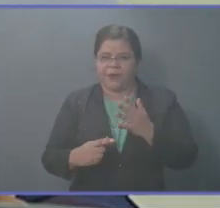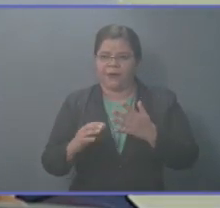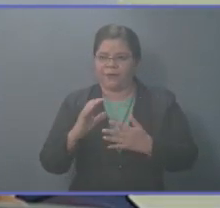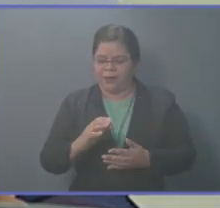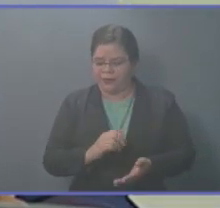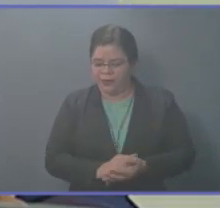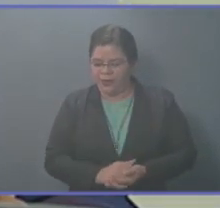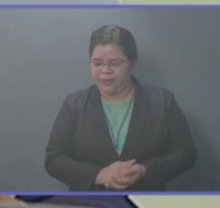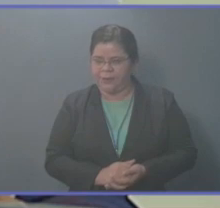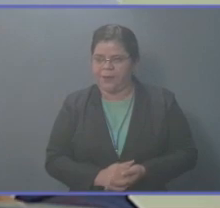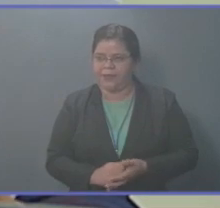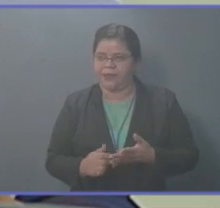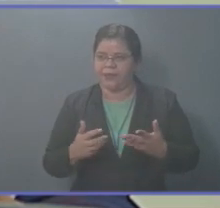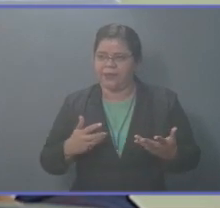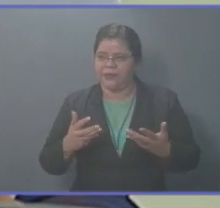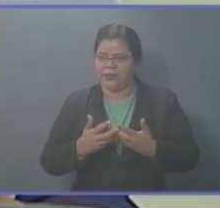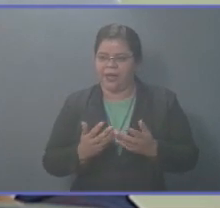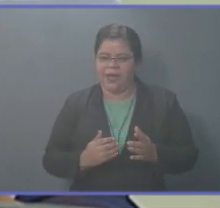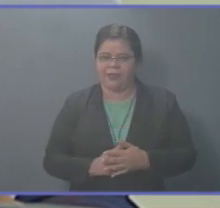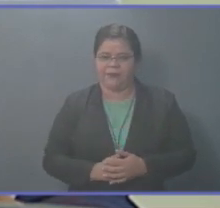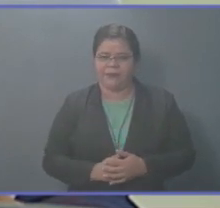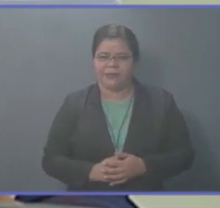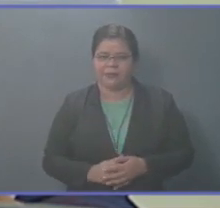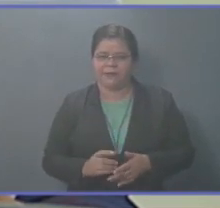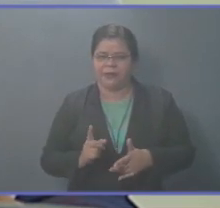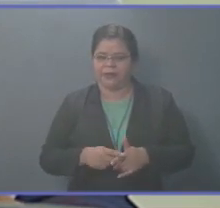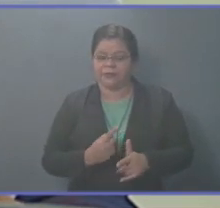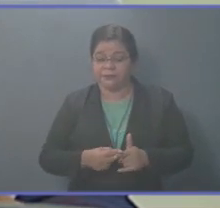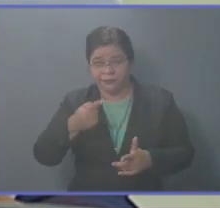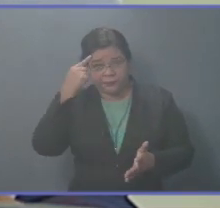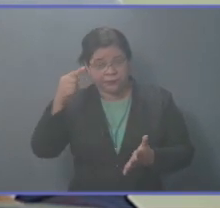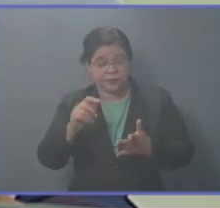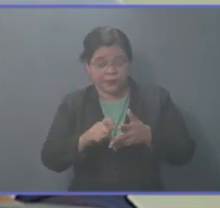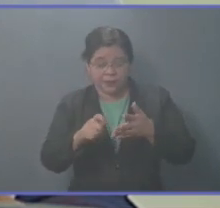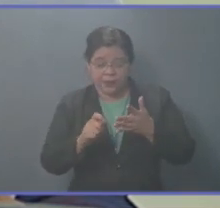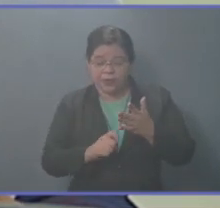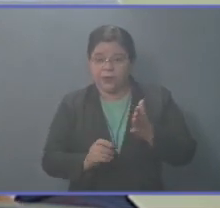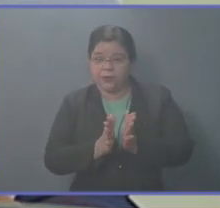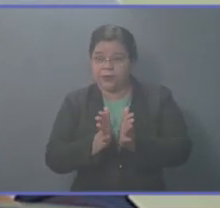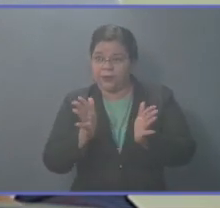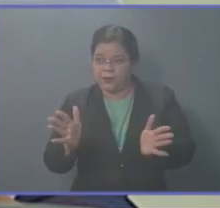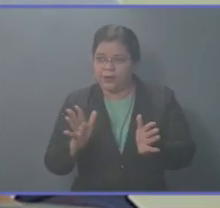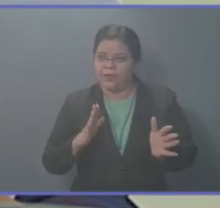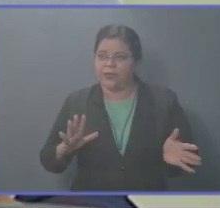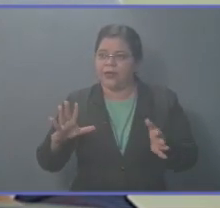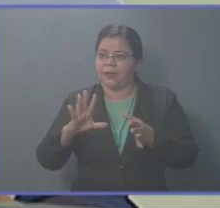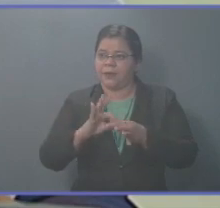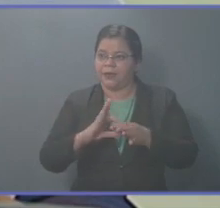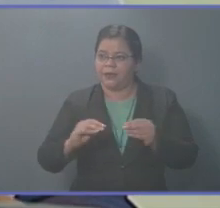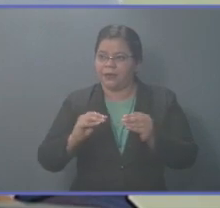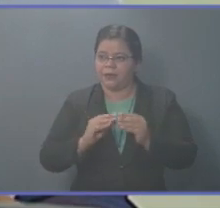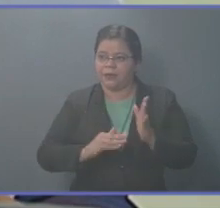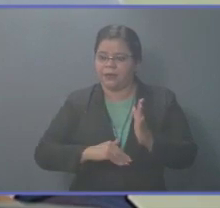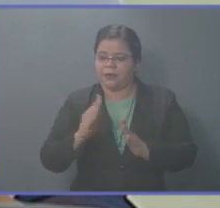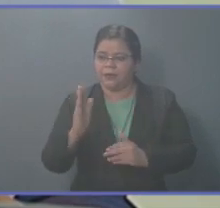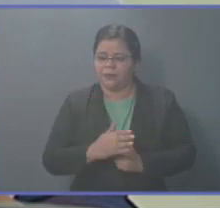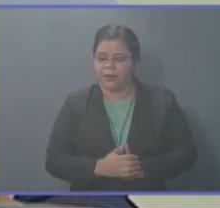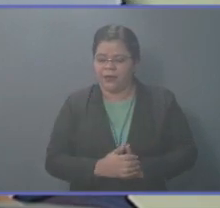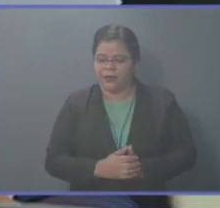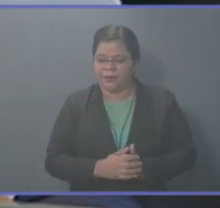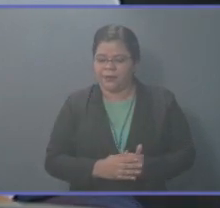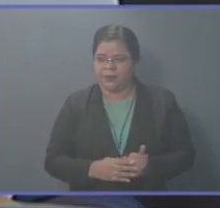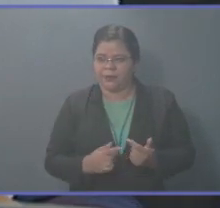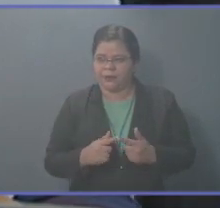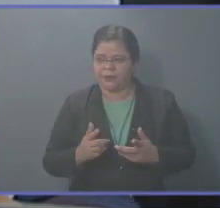El fundamento constitucional de una figura son los principios de seguridad, artículo 1, inciso 1, inciso primero y